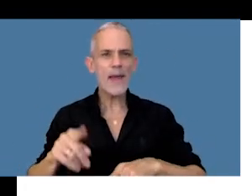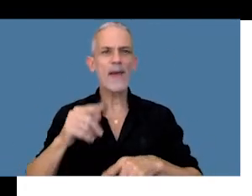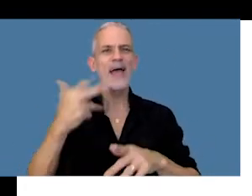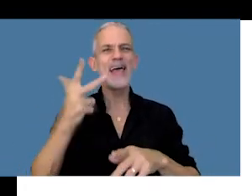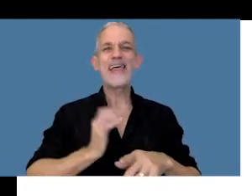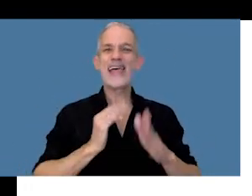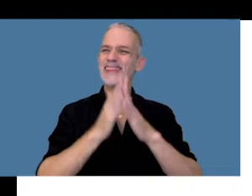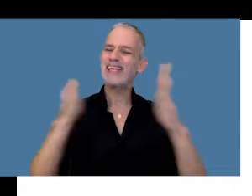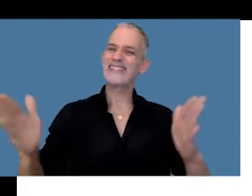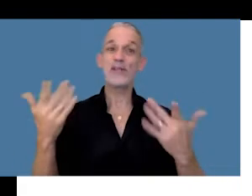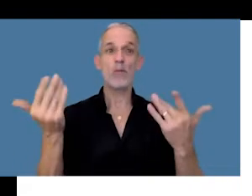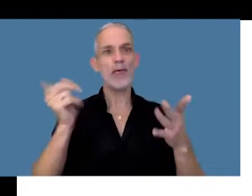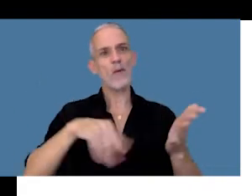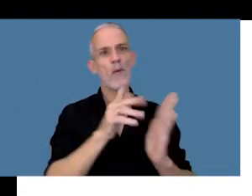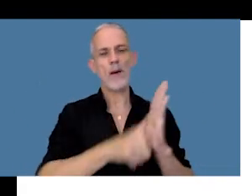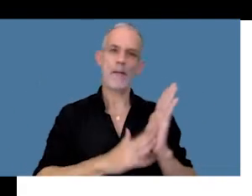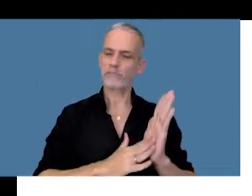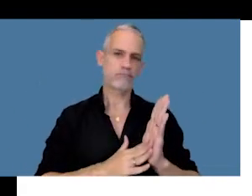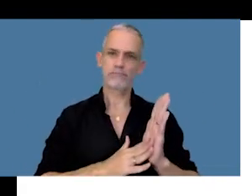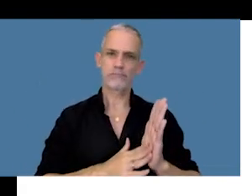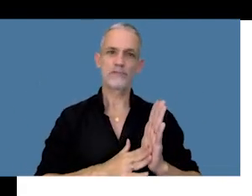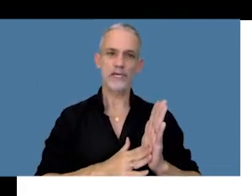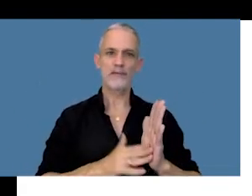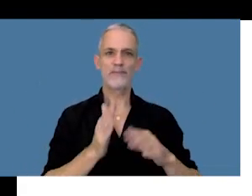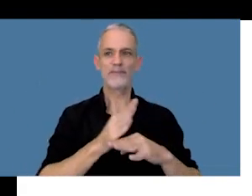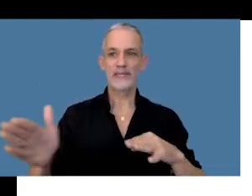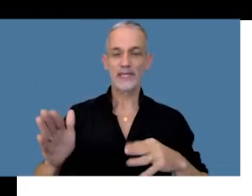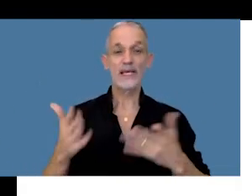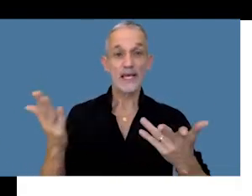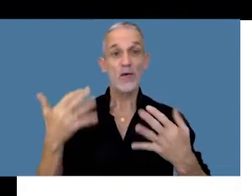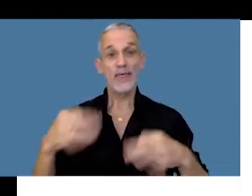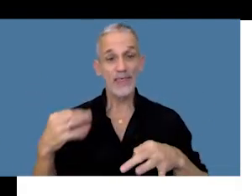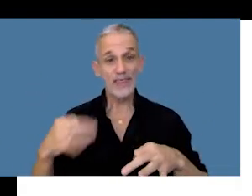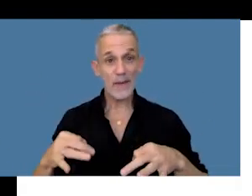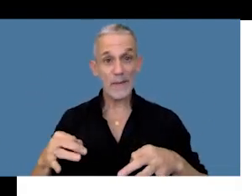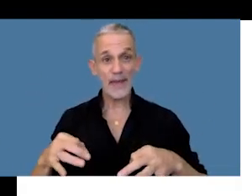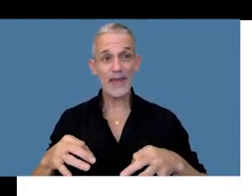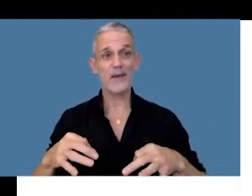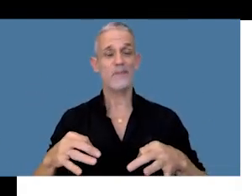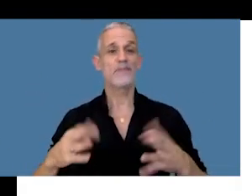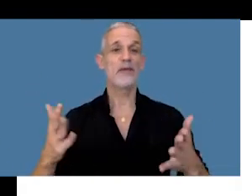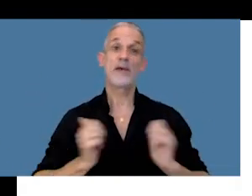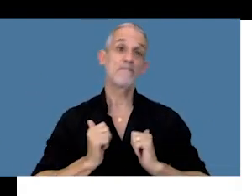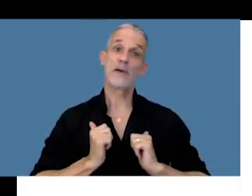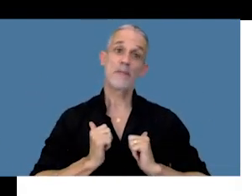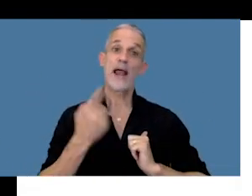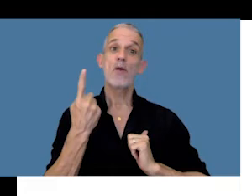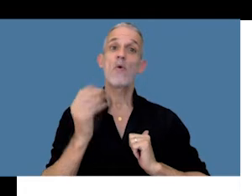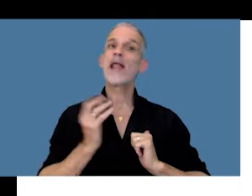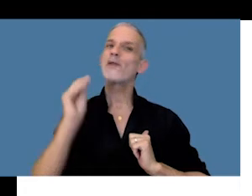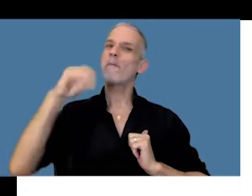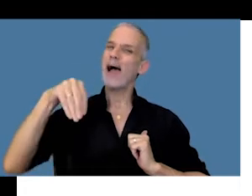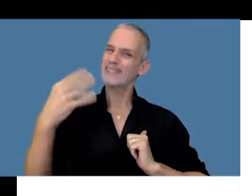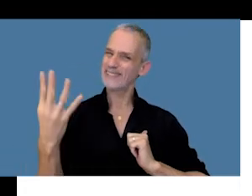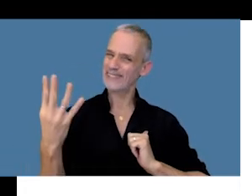años calendarios como estábamos acostumbrados. Va a tener que esperar un año más.